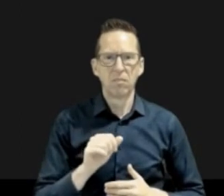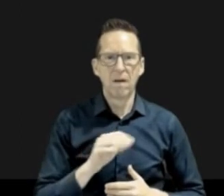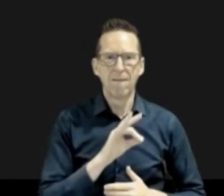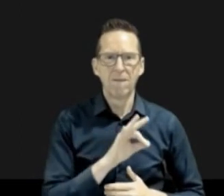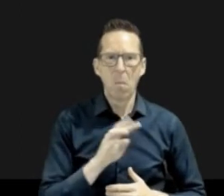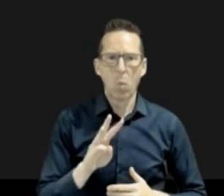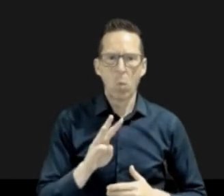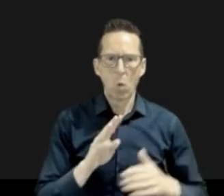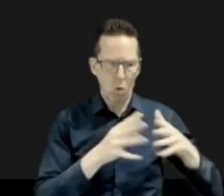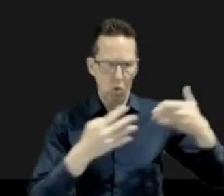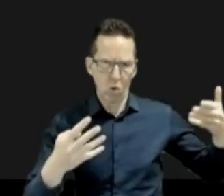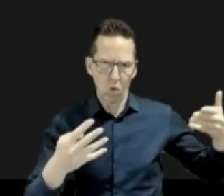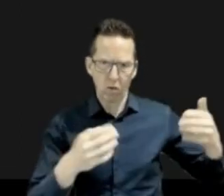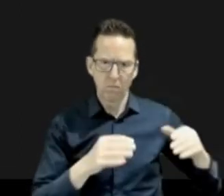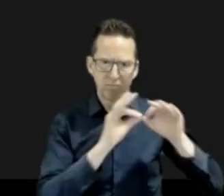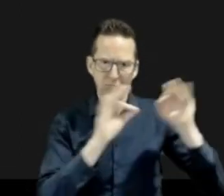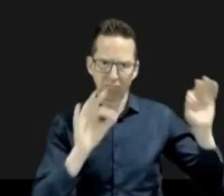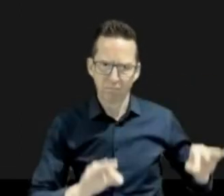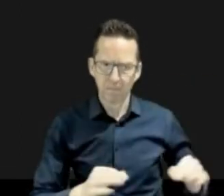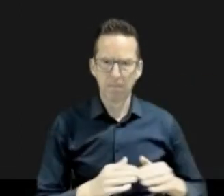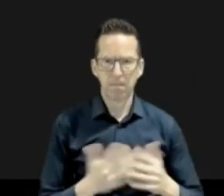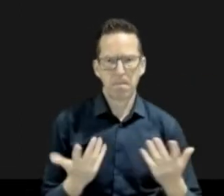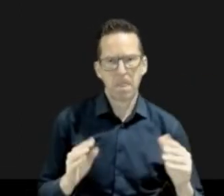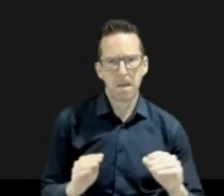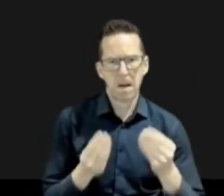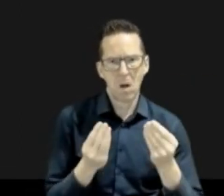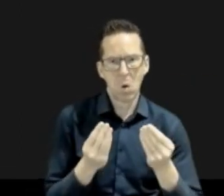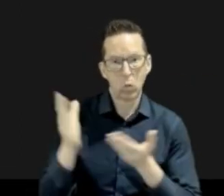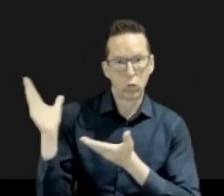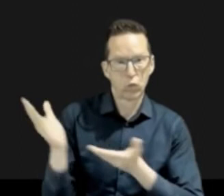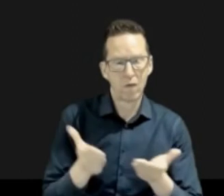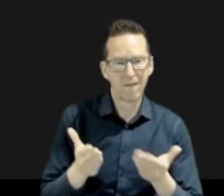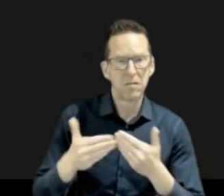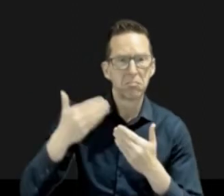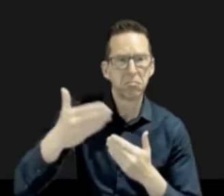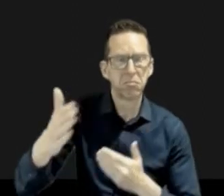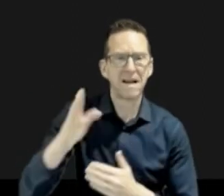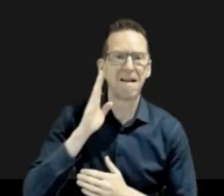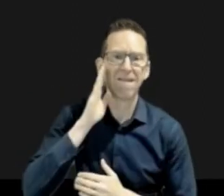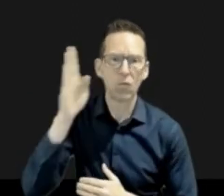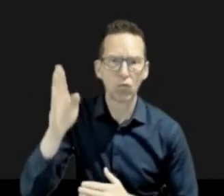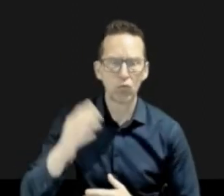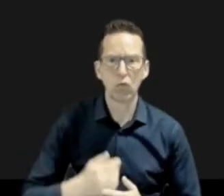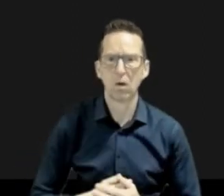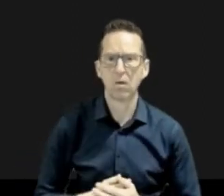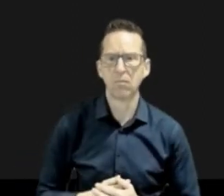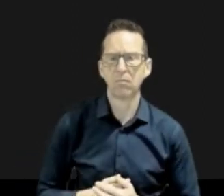en un futuro contribuindo a implementación de cada una de estas prioridades